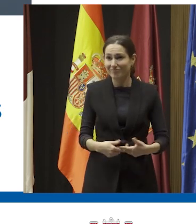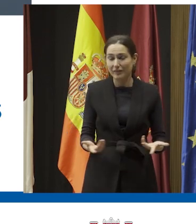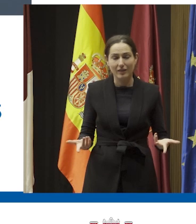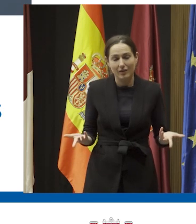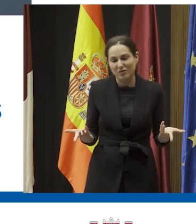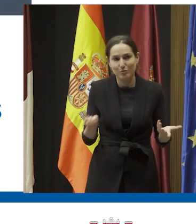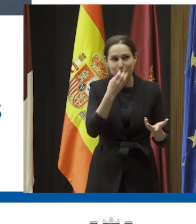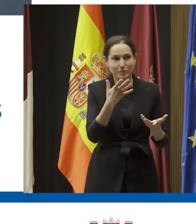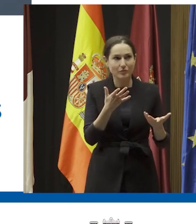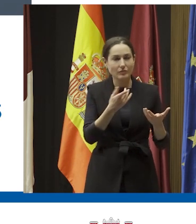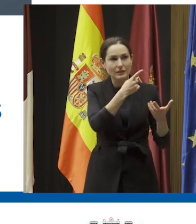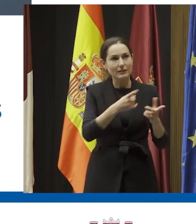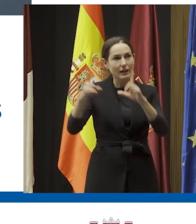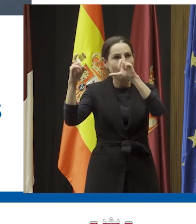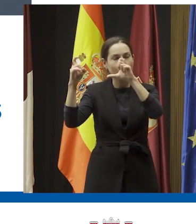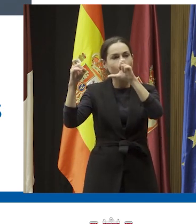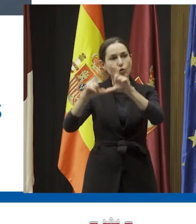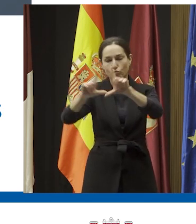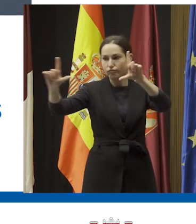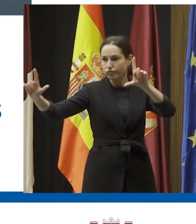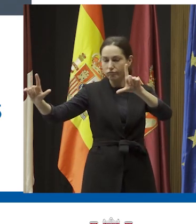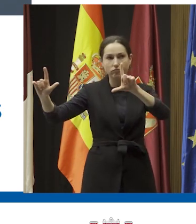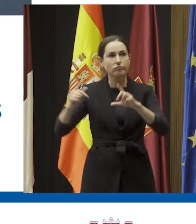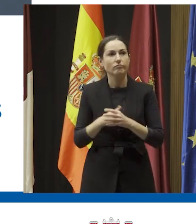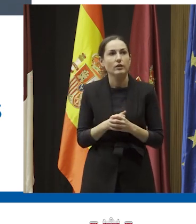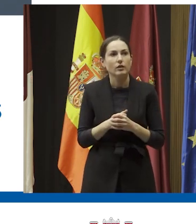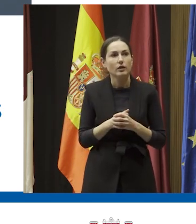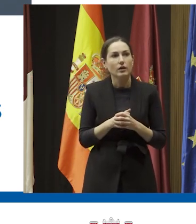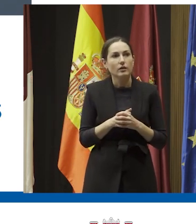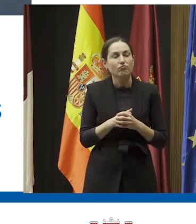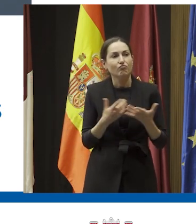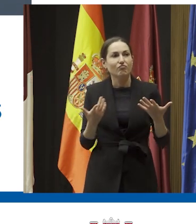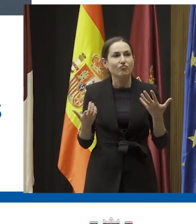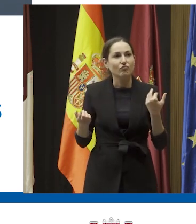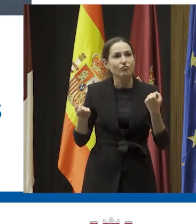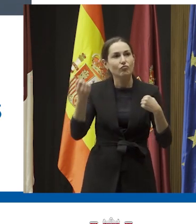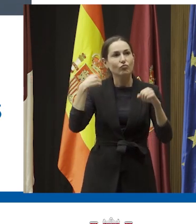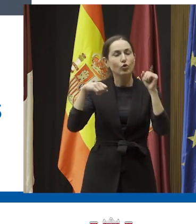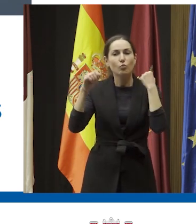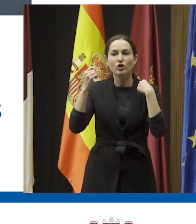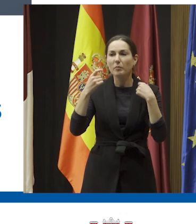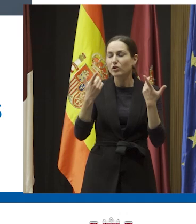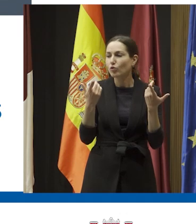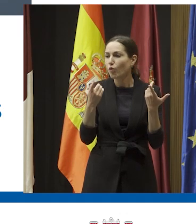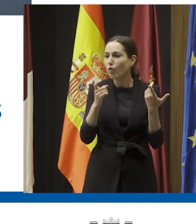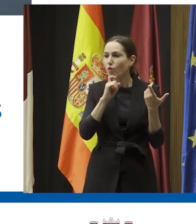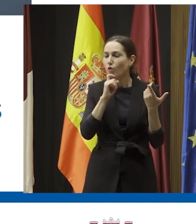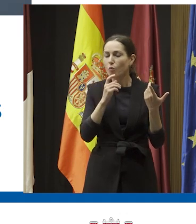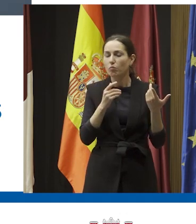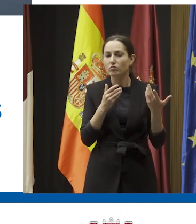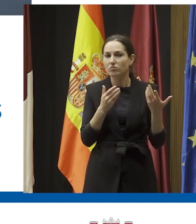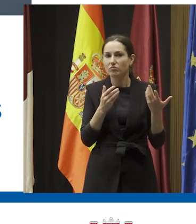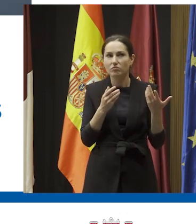valía para nada. Y allí, en la foto grande, el cuadro grande a la derecha, tiene una actitud que cualquier cirujano sabe qué está